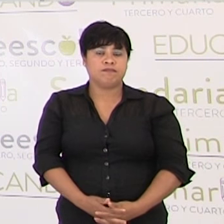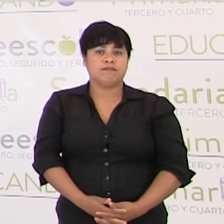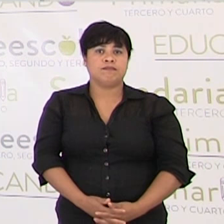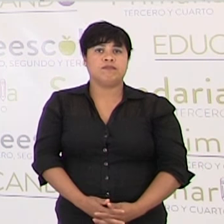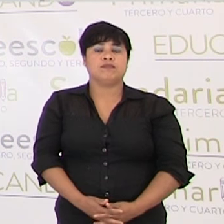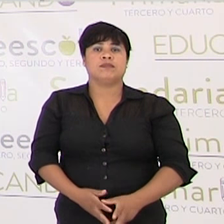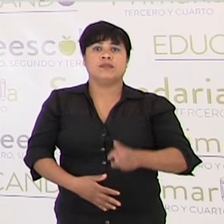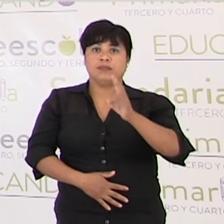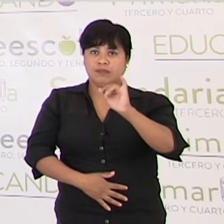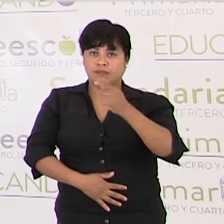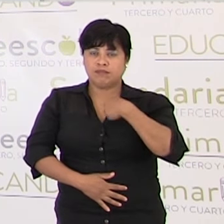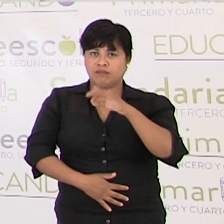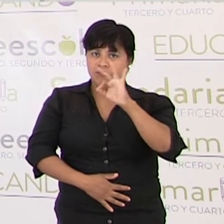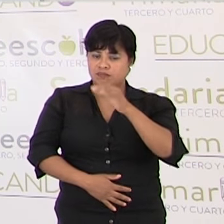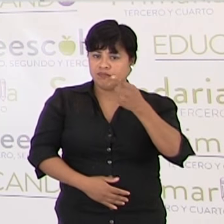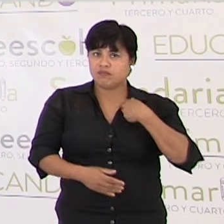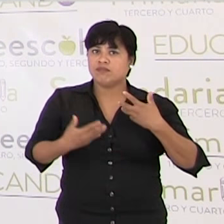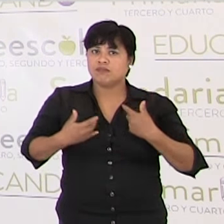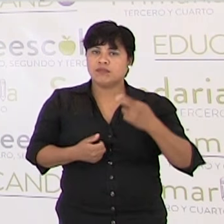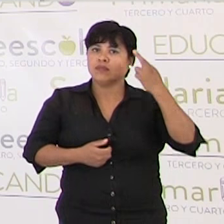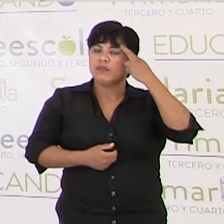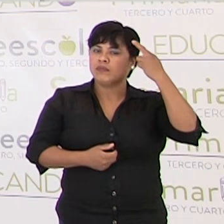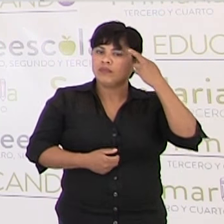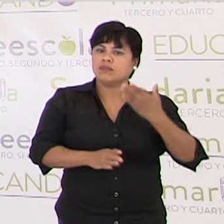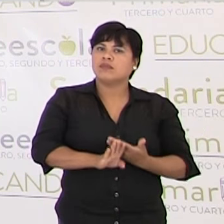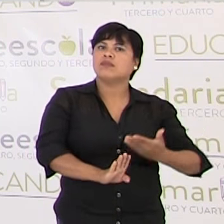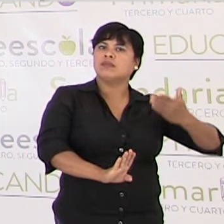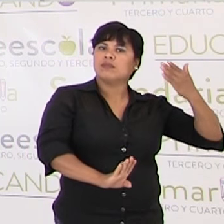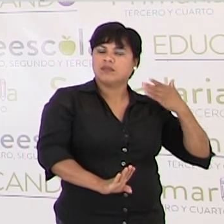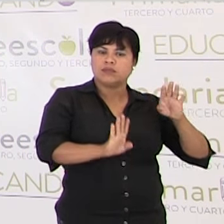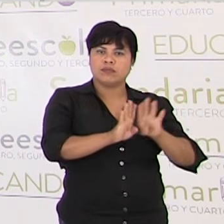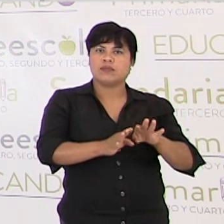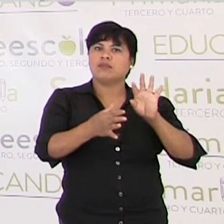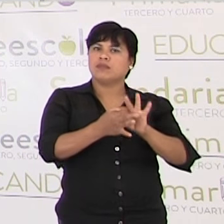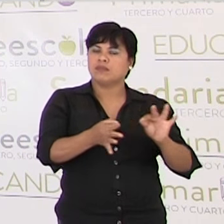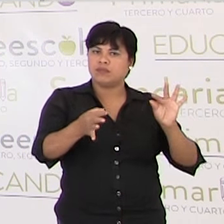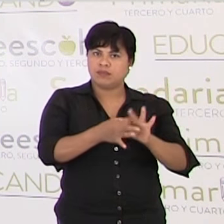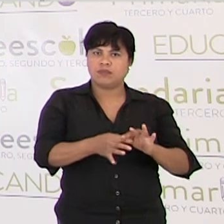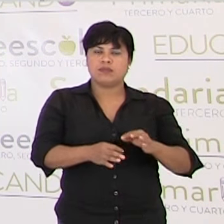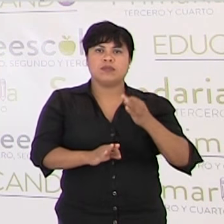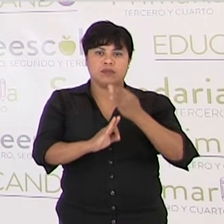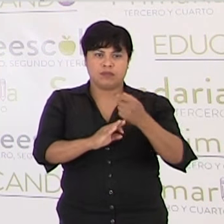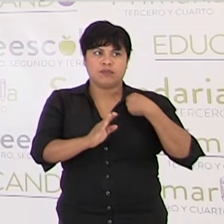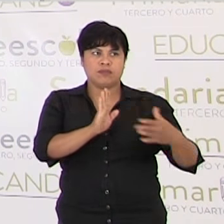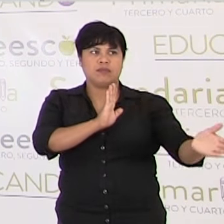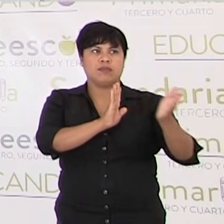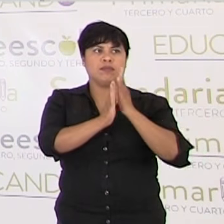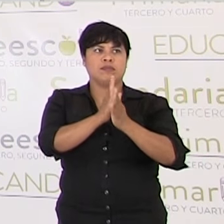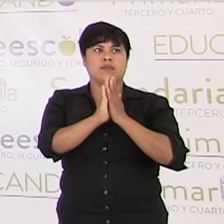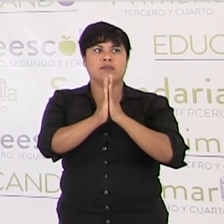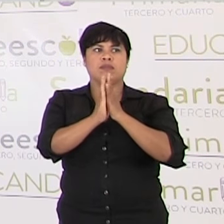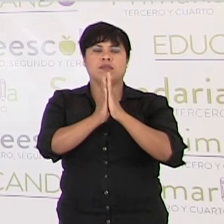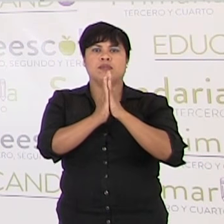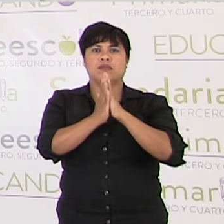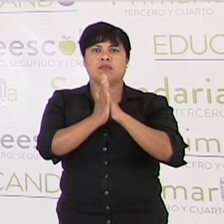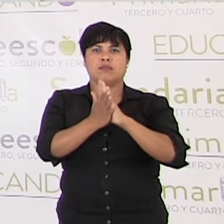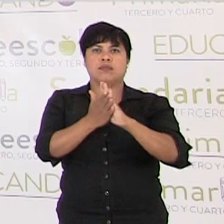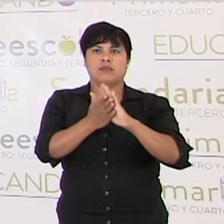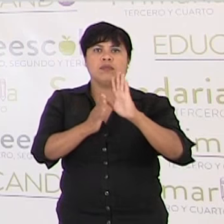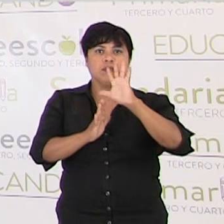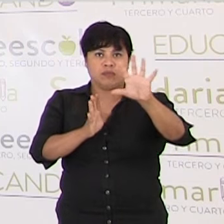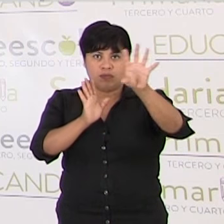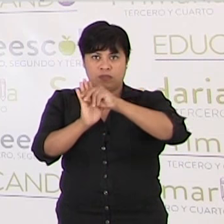¿Se está entendiendo? ¿Estamos recordando? ¿Sí? Bueno, voy a borrar, si ya